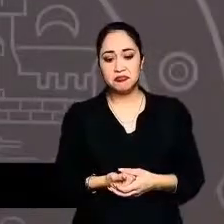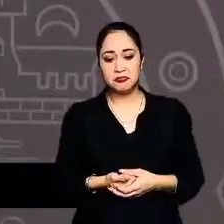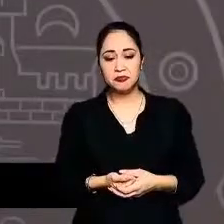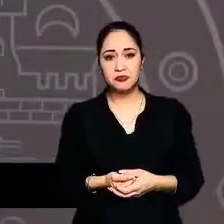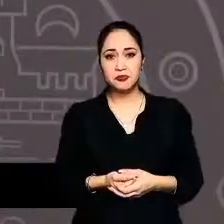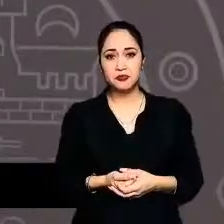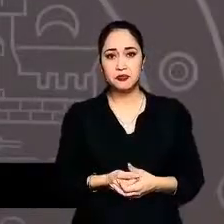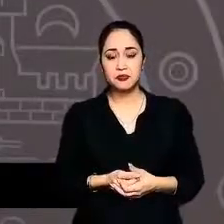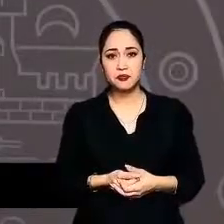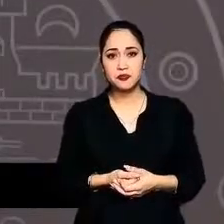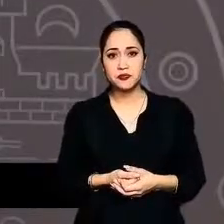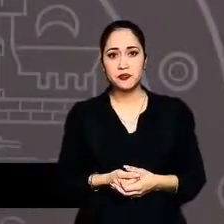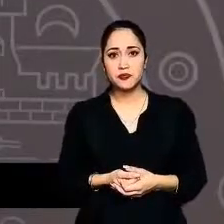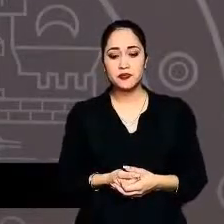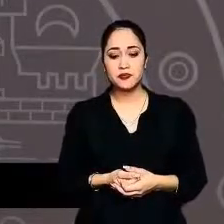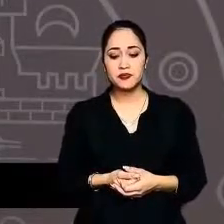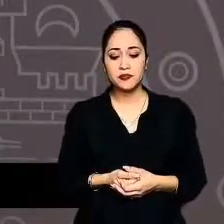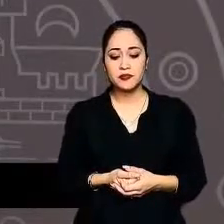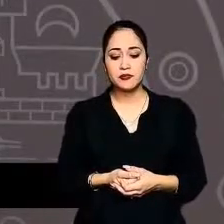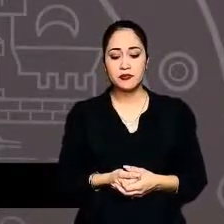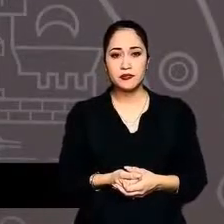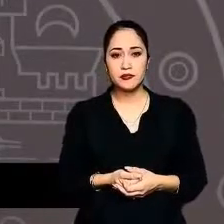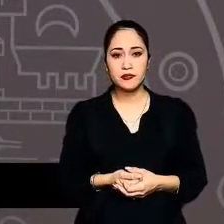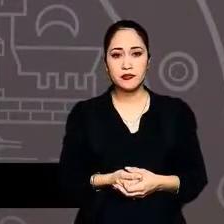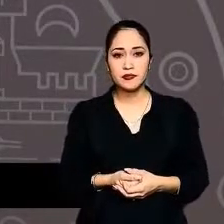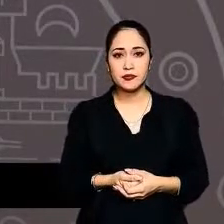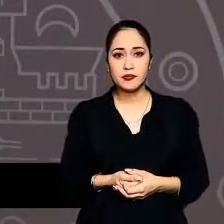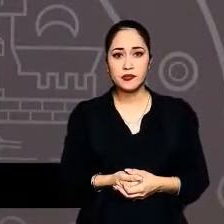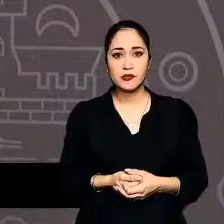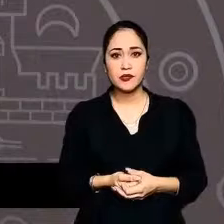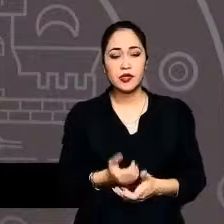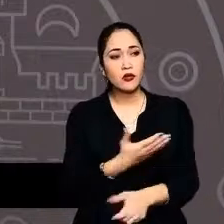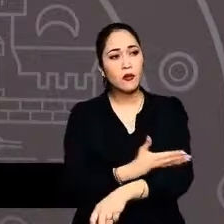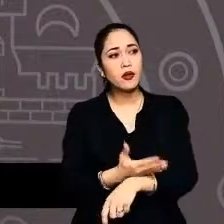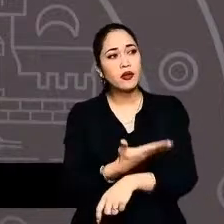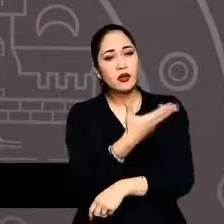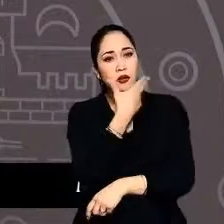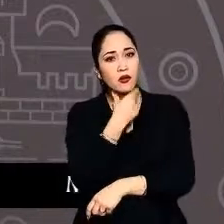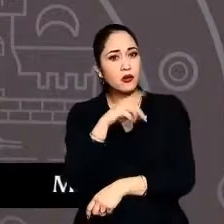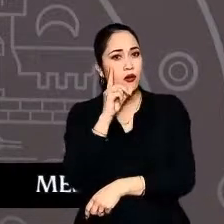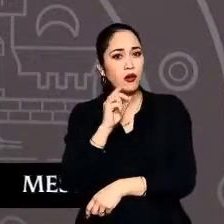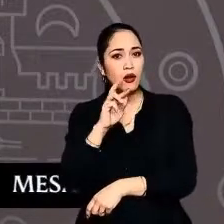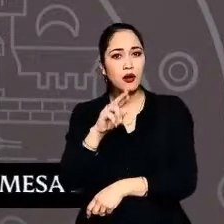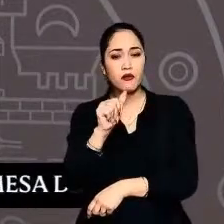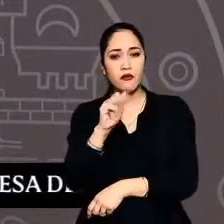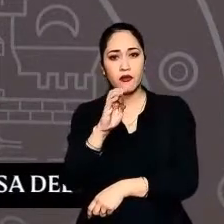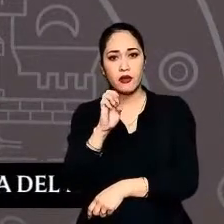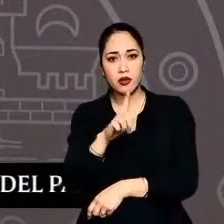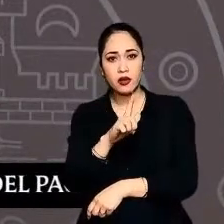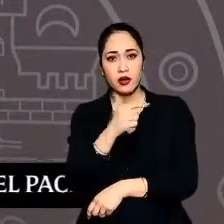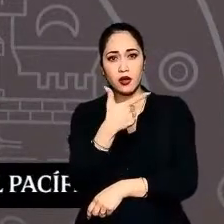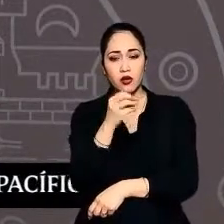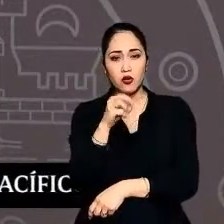Gracias. Para abundar al respecto, compañeros y compañeras, Rafael González, Reflectores MX.